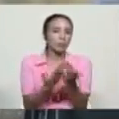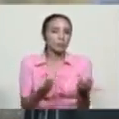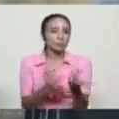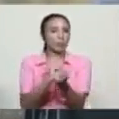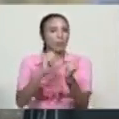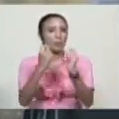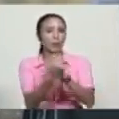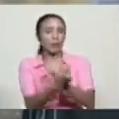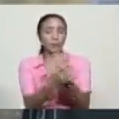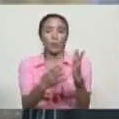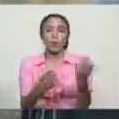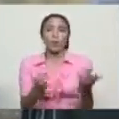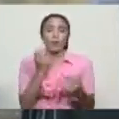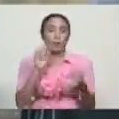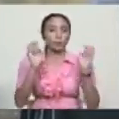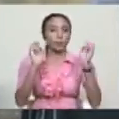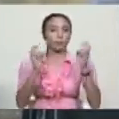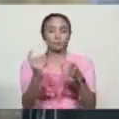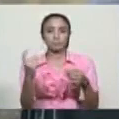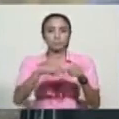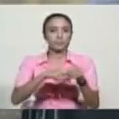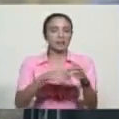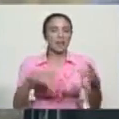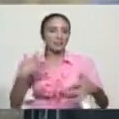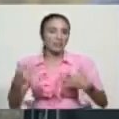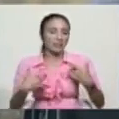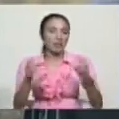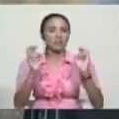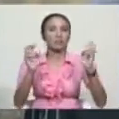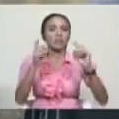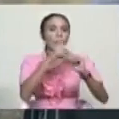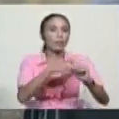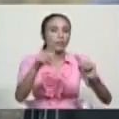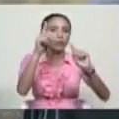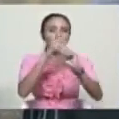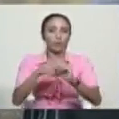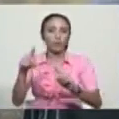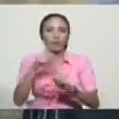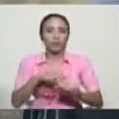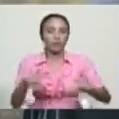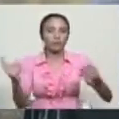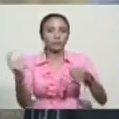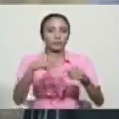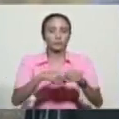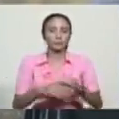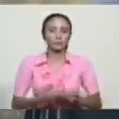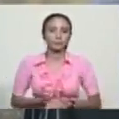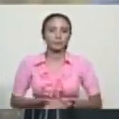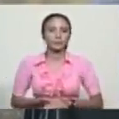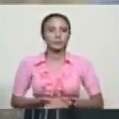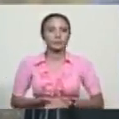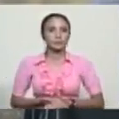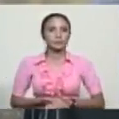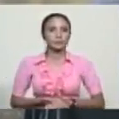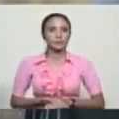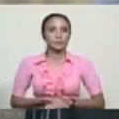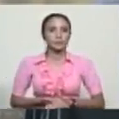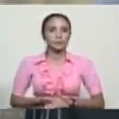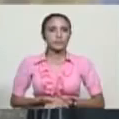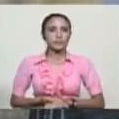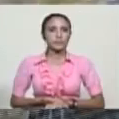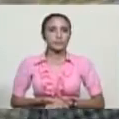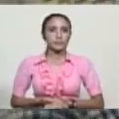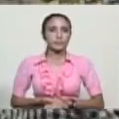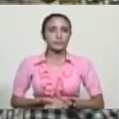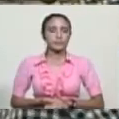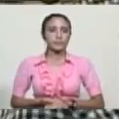las actividades de un Estado y por ser transversal no vaya a